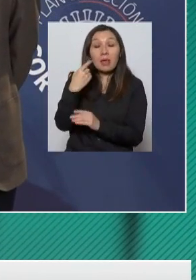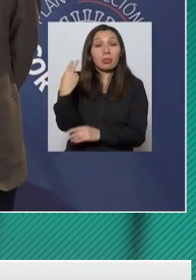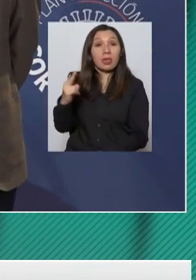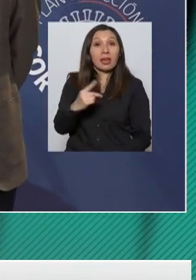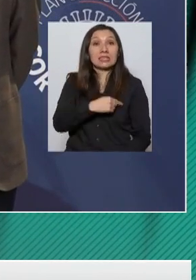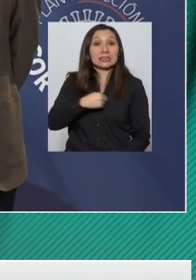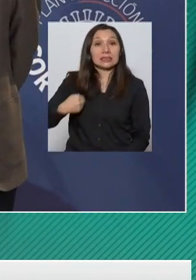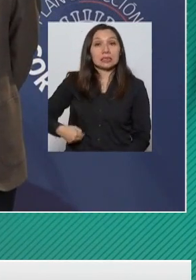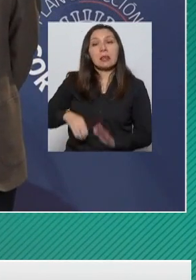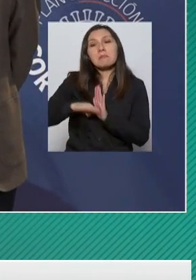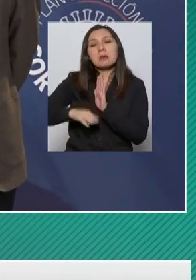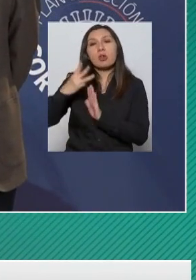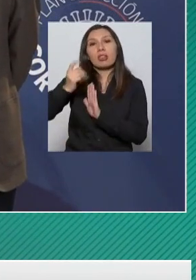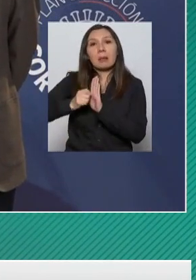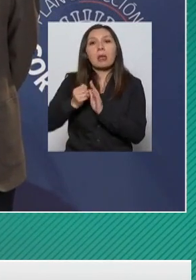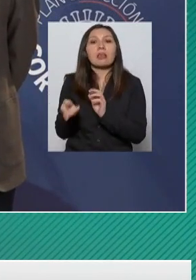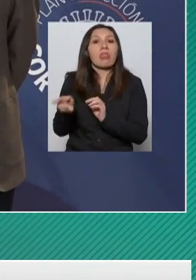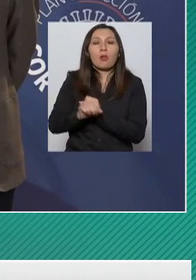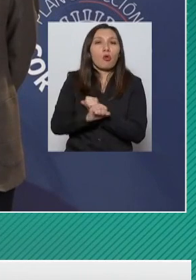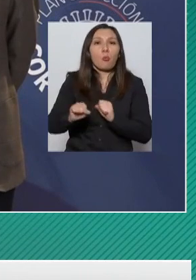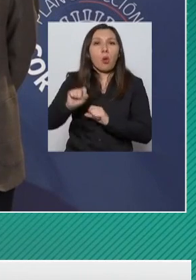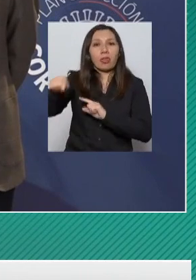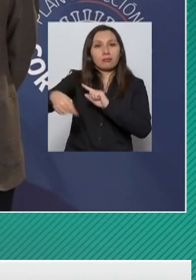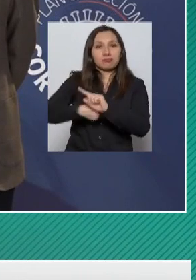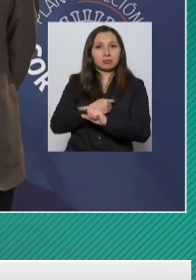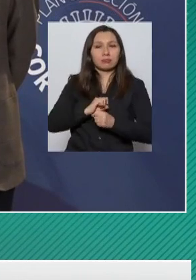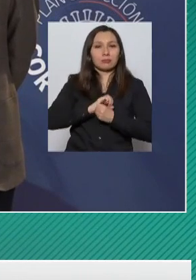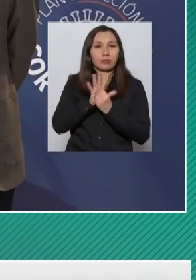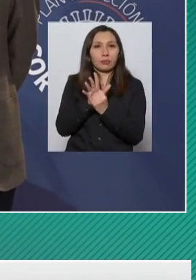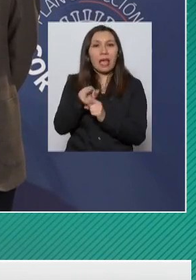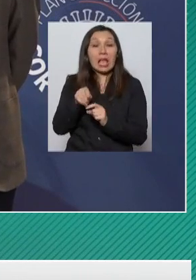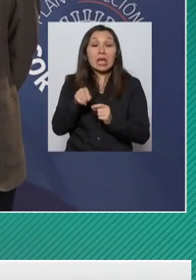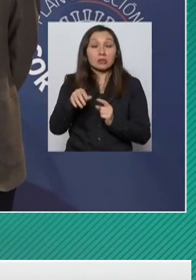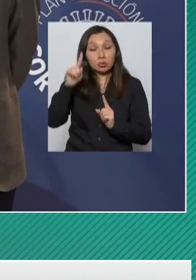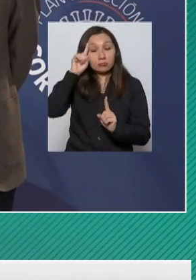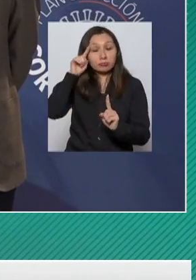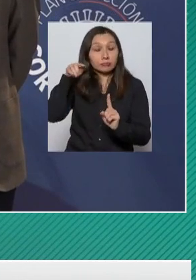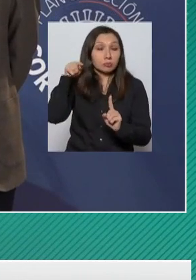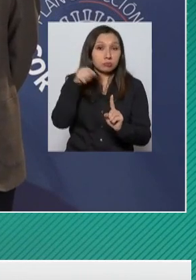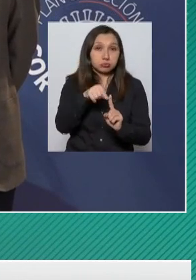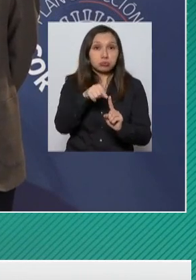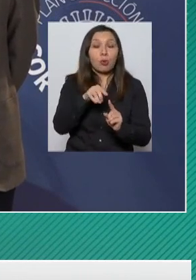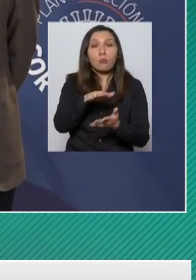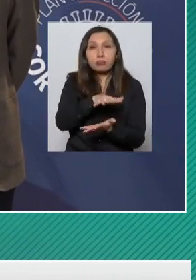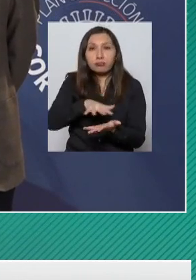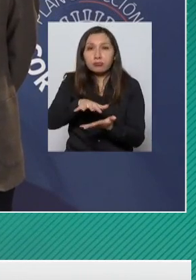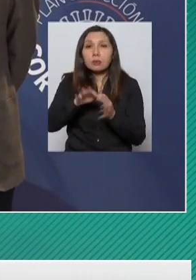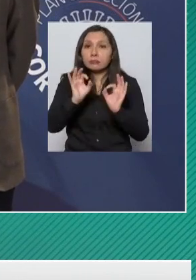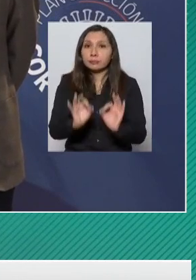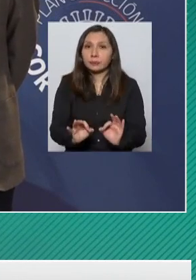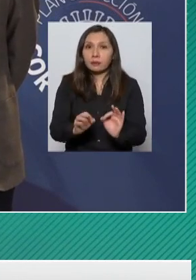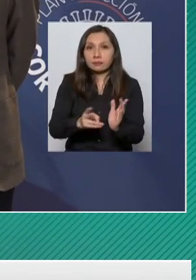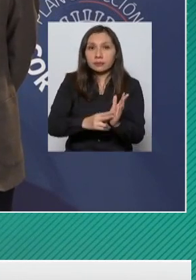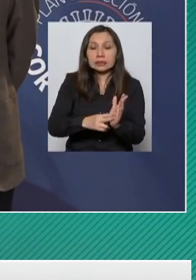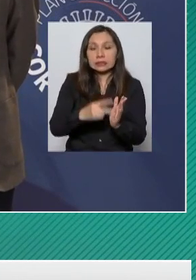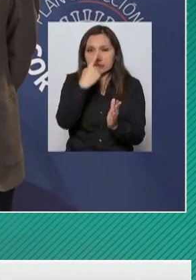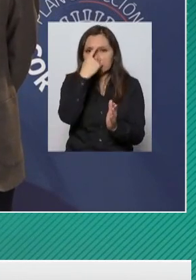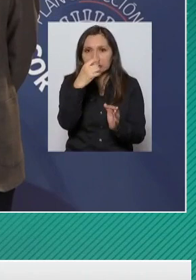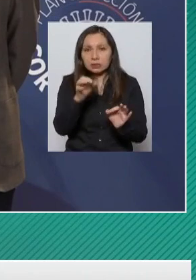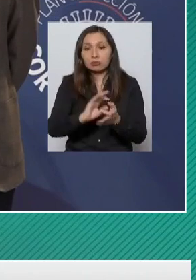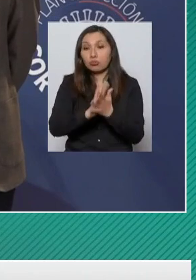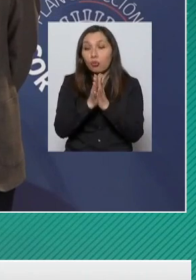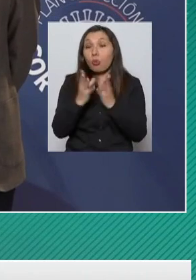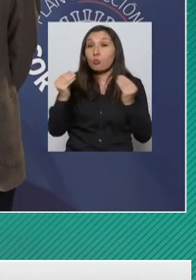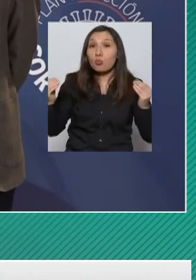china mínimo tres meses esa es la situación objetiva que tenemos hoy y evidentemente todas